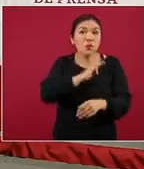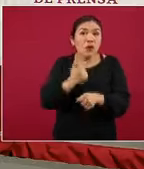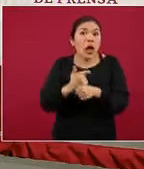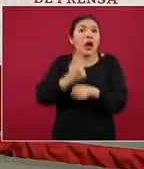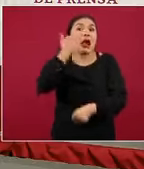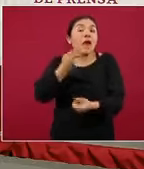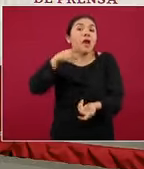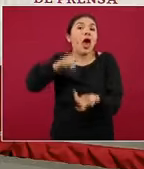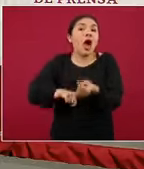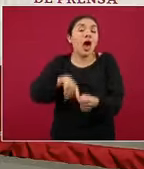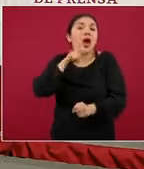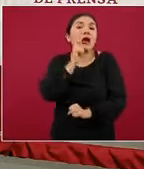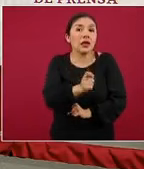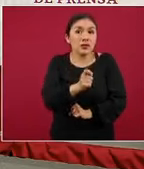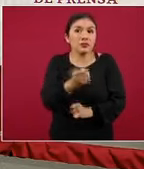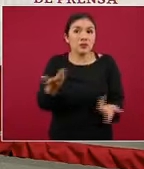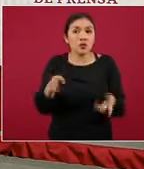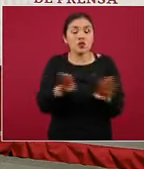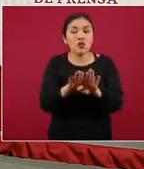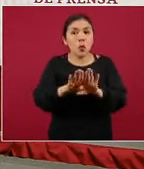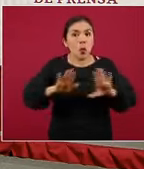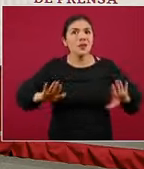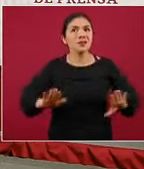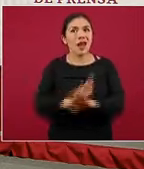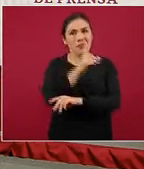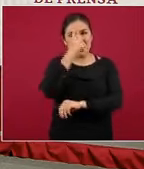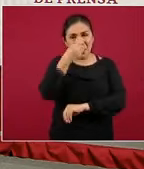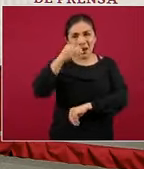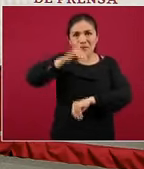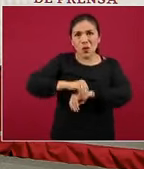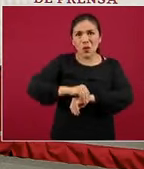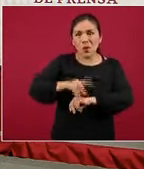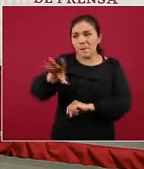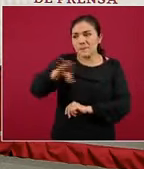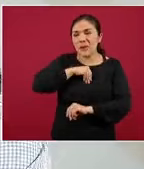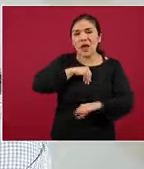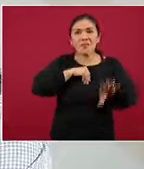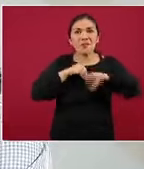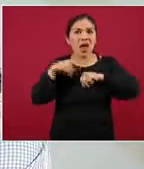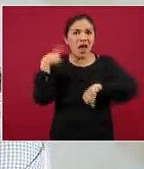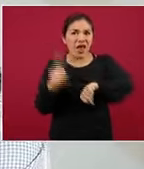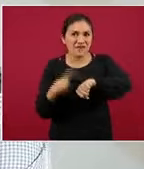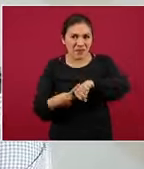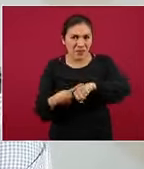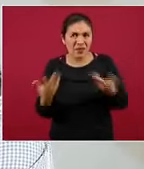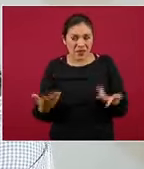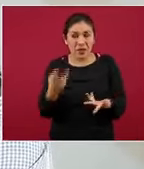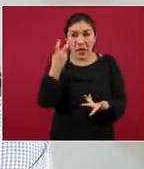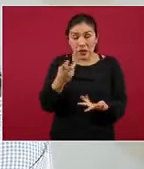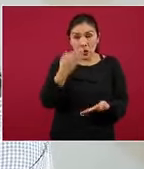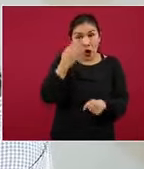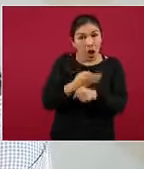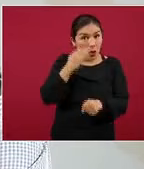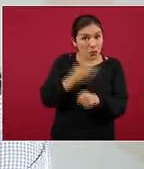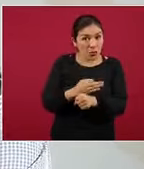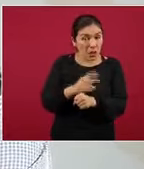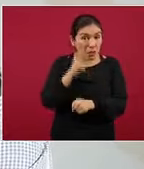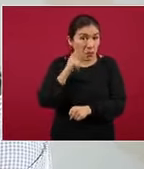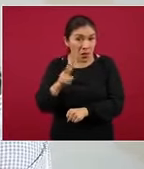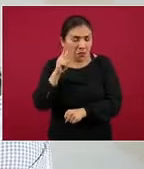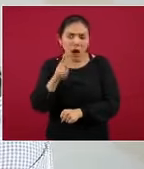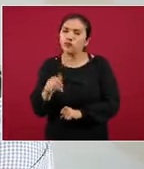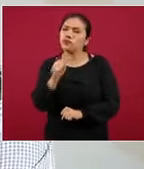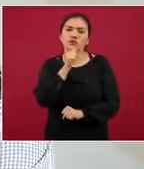que pueden tener de cambios en el comportamiento de la enfermedad, los cuales hasta el momento no se han